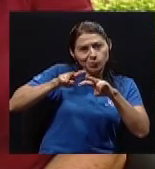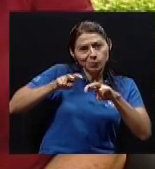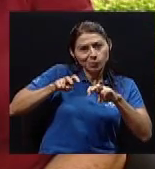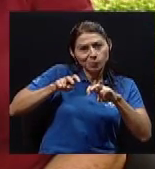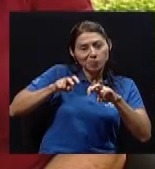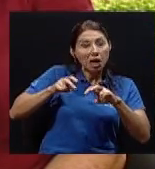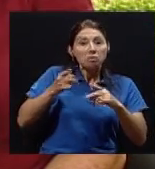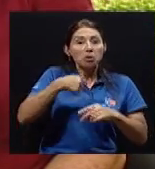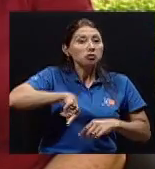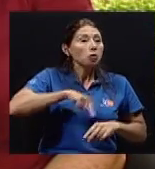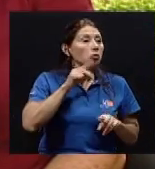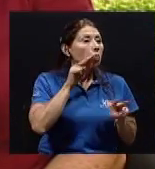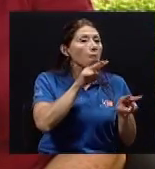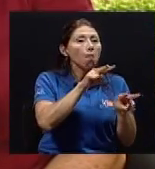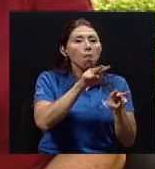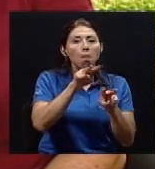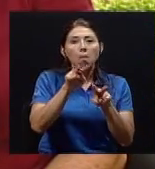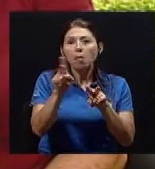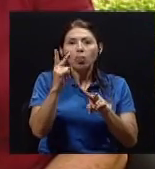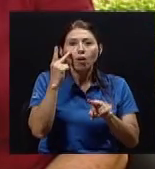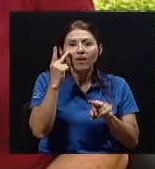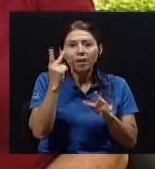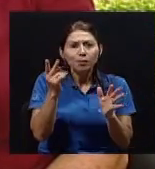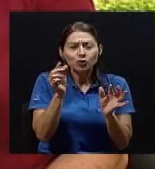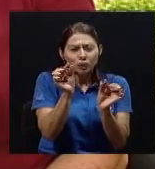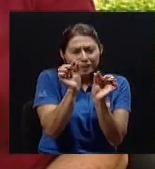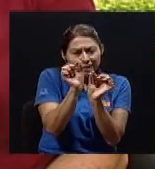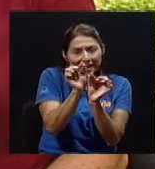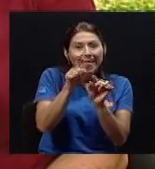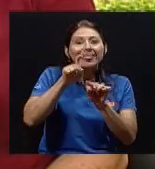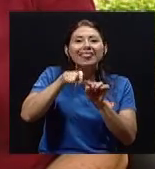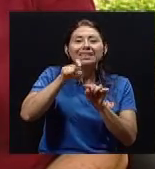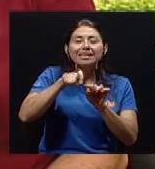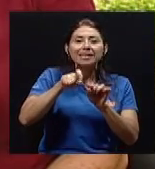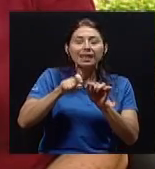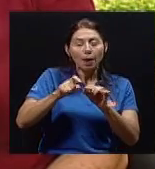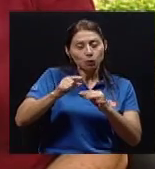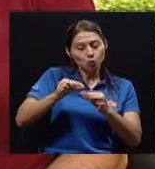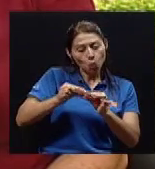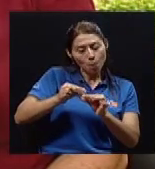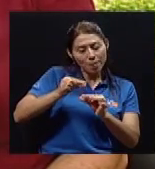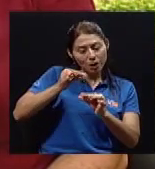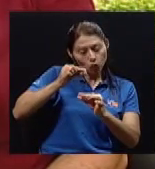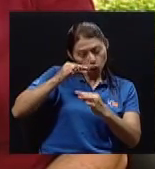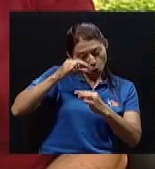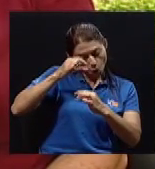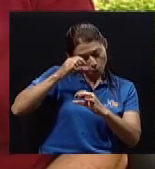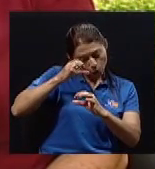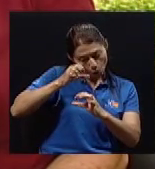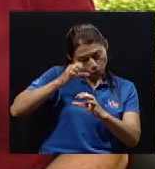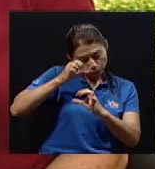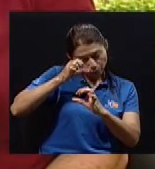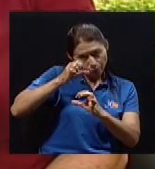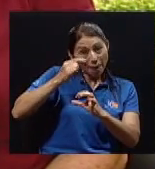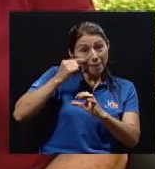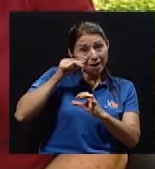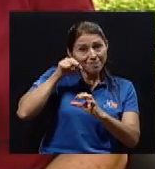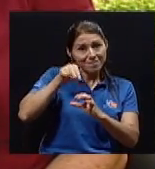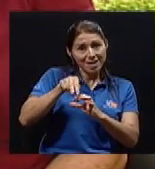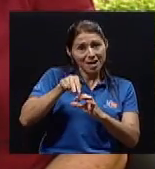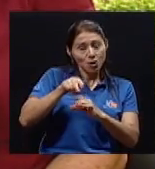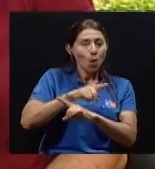Normalmente son esos seres que no vemos a simple vista y que necesitamos de un microscopio para poder apreciarlos.